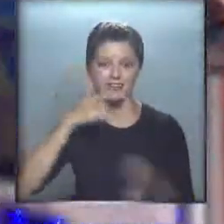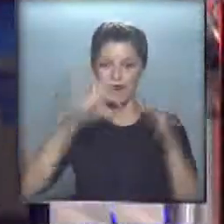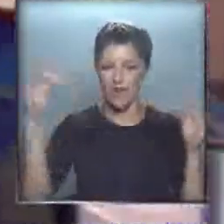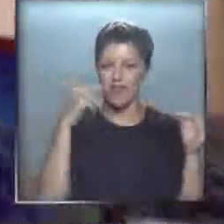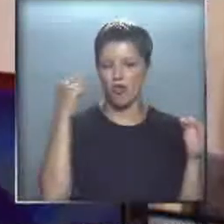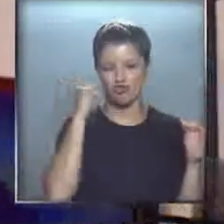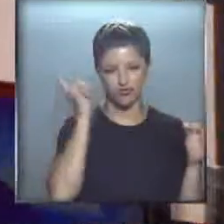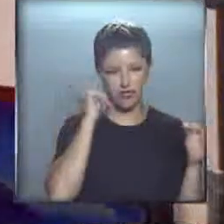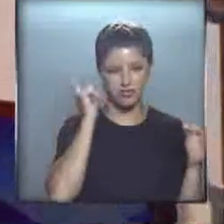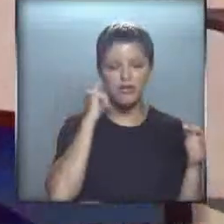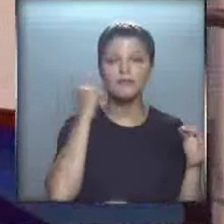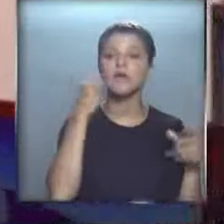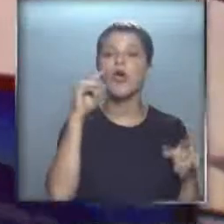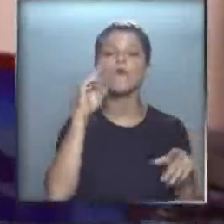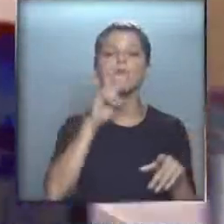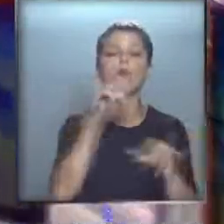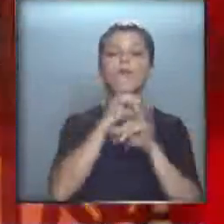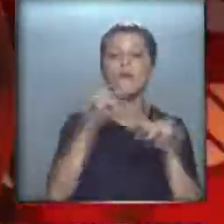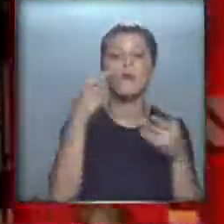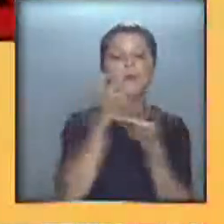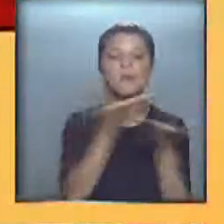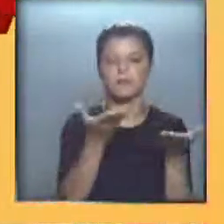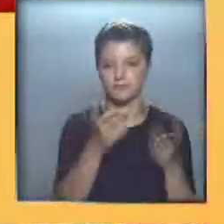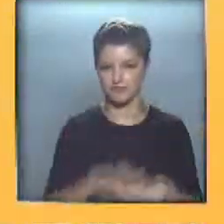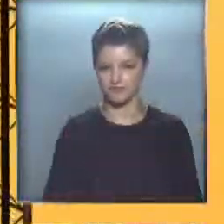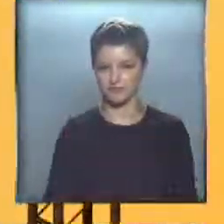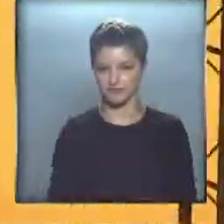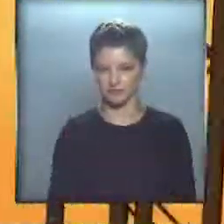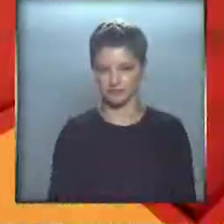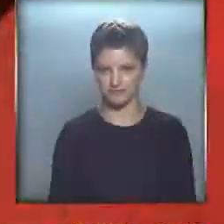ver el informe, a ver qué dice esto.